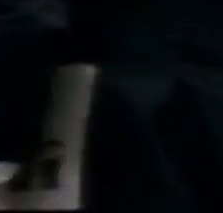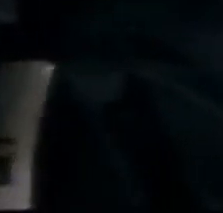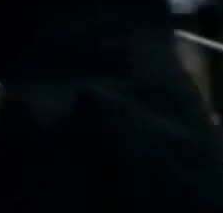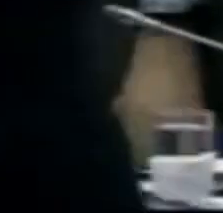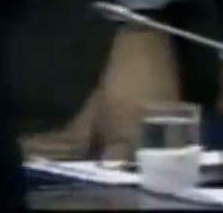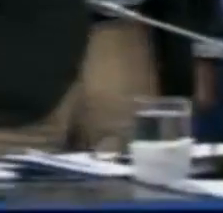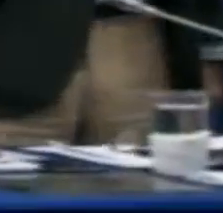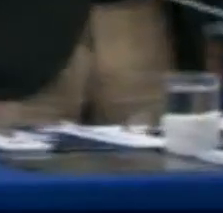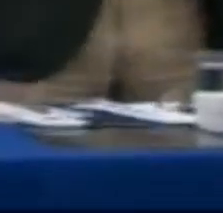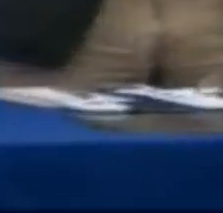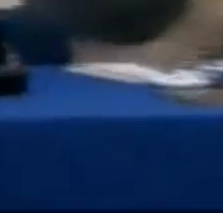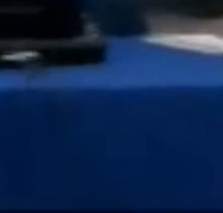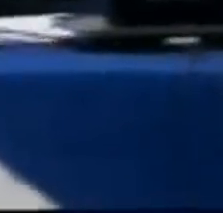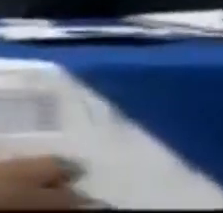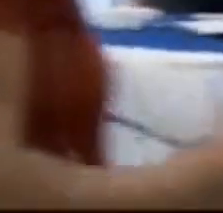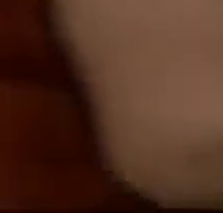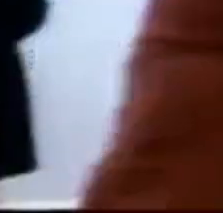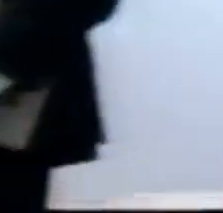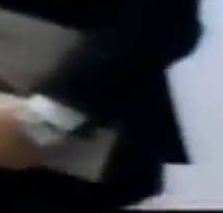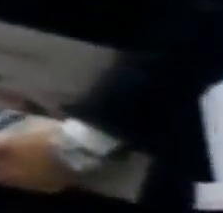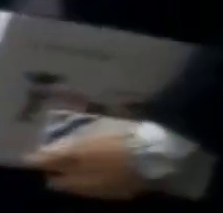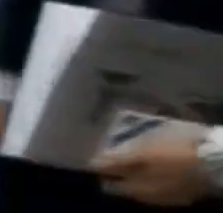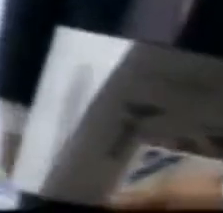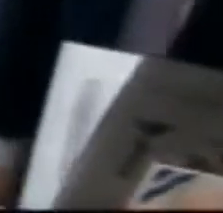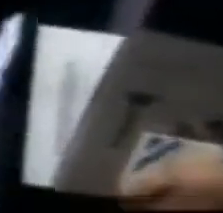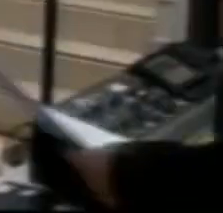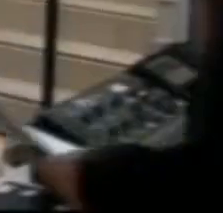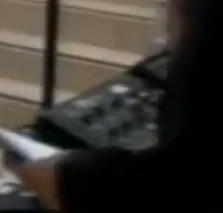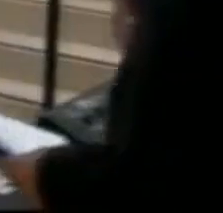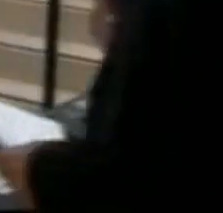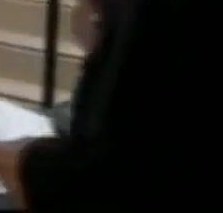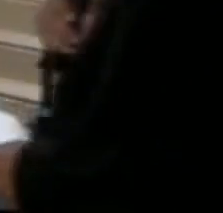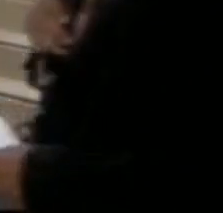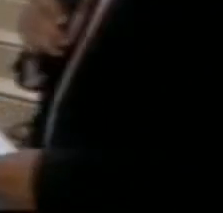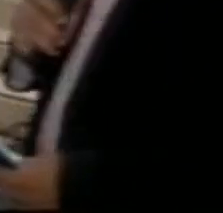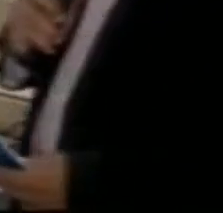El tercero de los aspirantes que ha participado en este